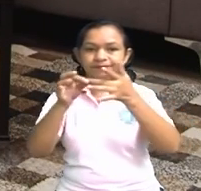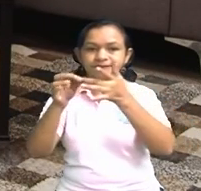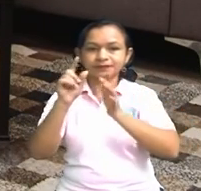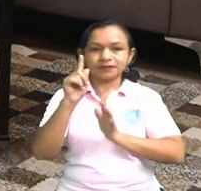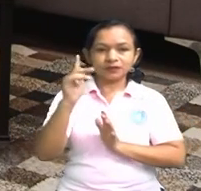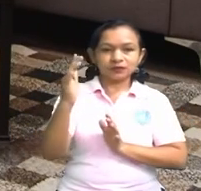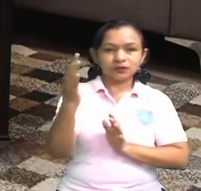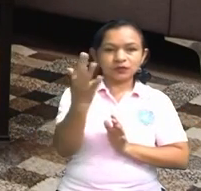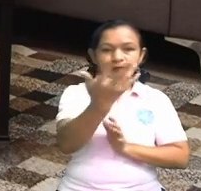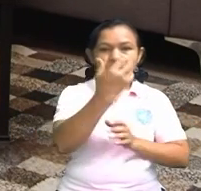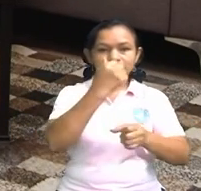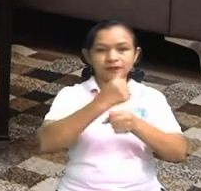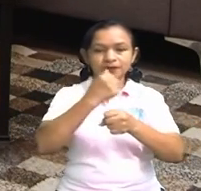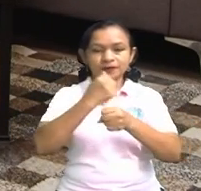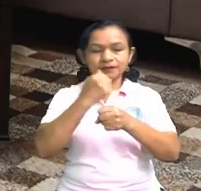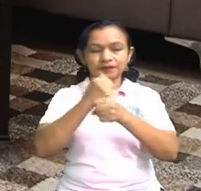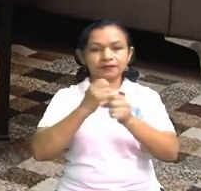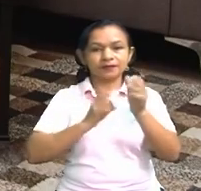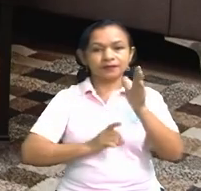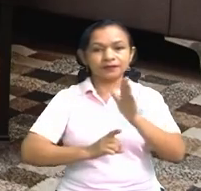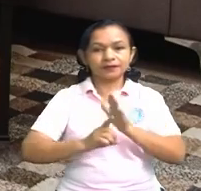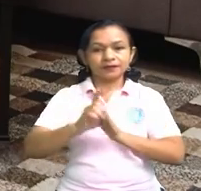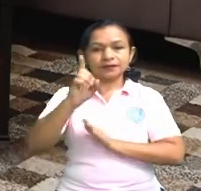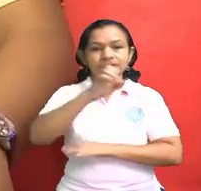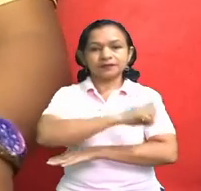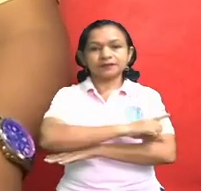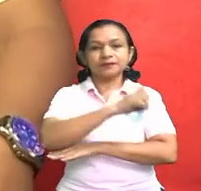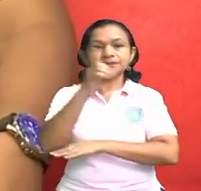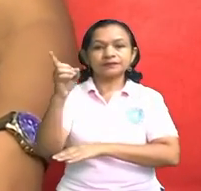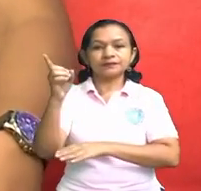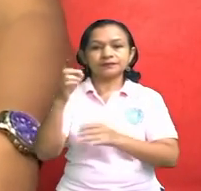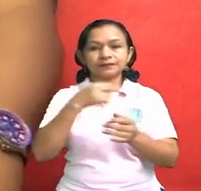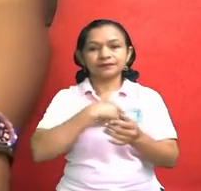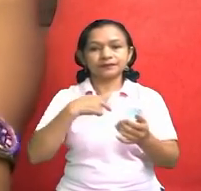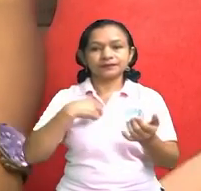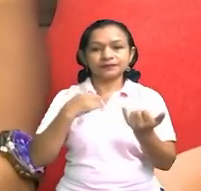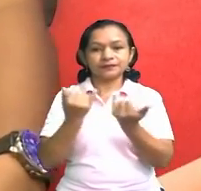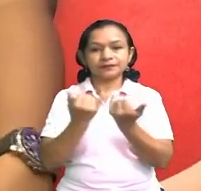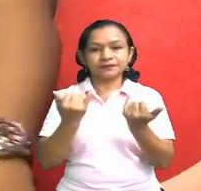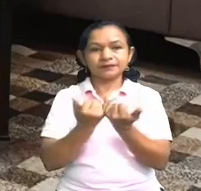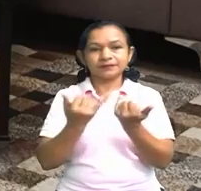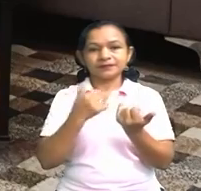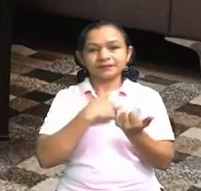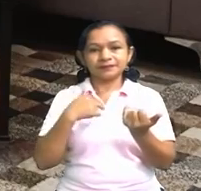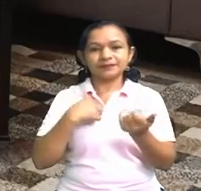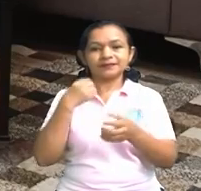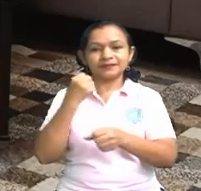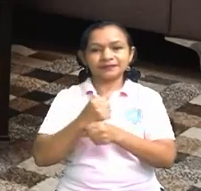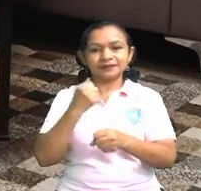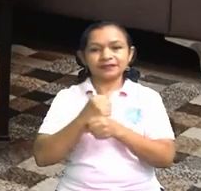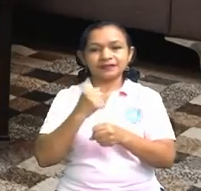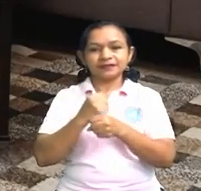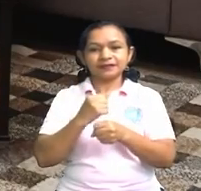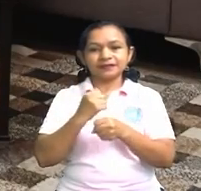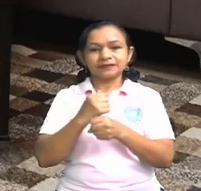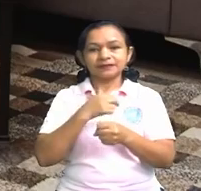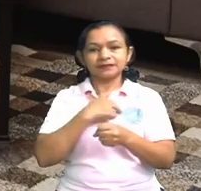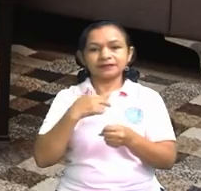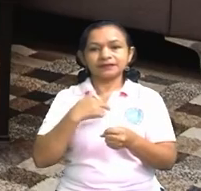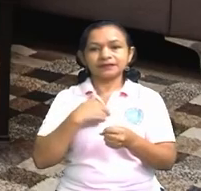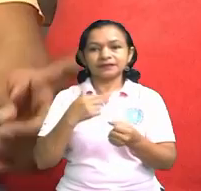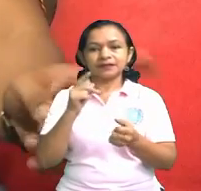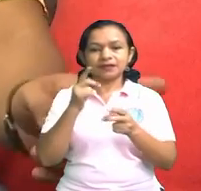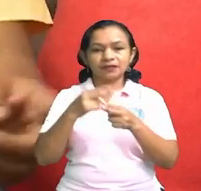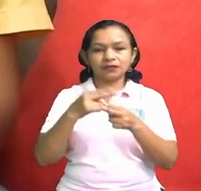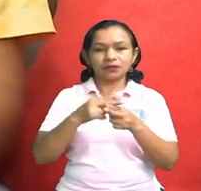Y todo el ciclo de trabajo que ya están desarrollando previo a este día. Es la mejor manera de celebrarlo, es trabajando, hermano.